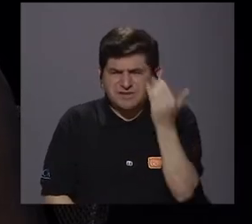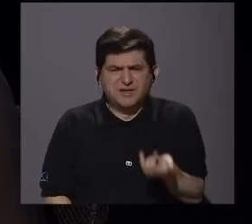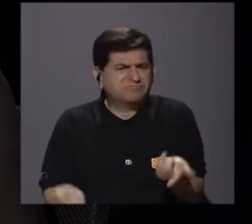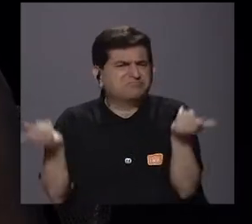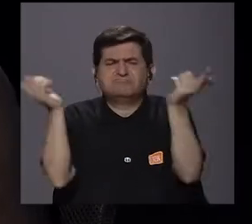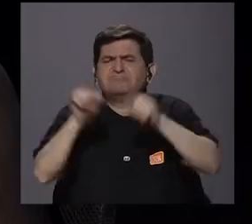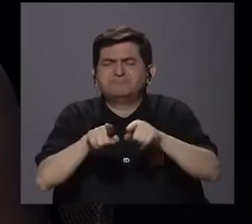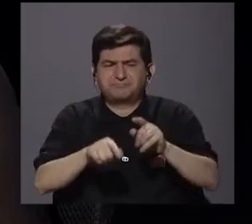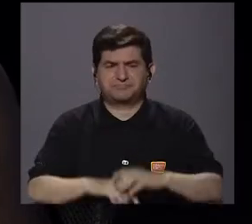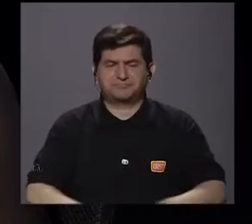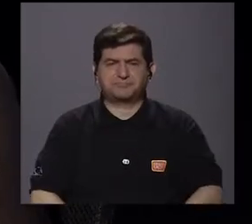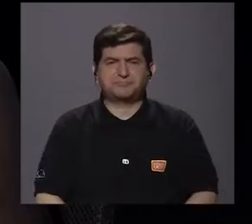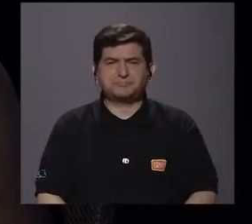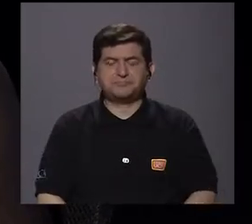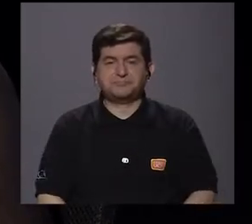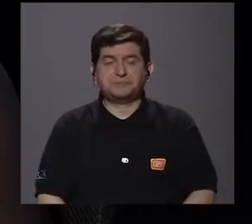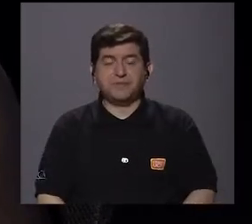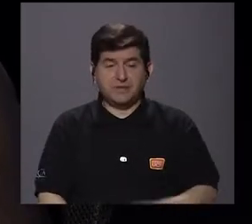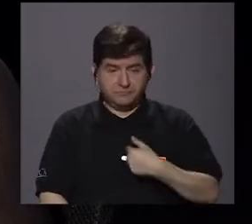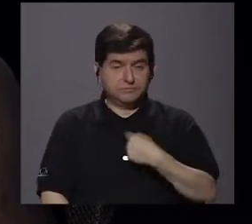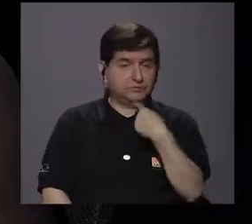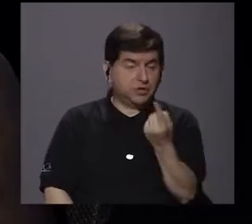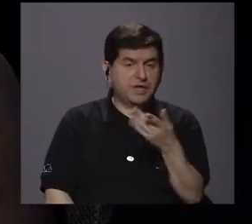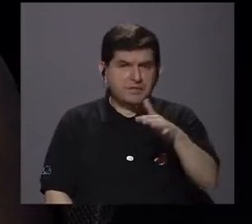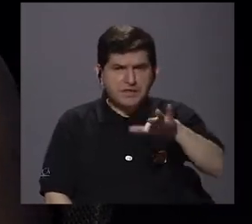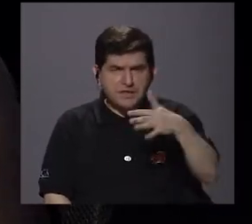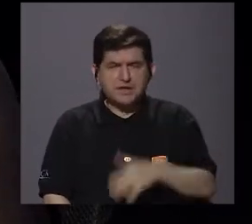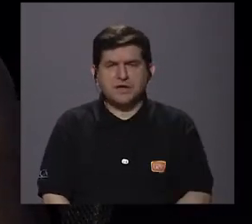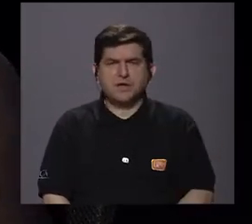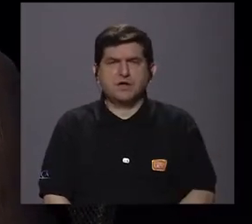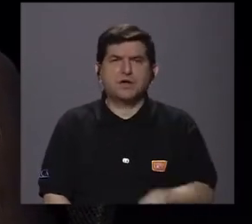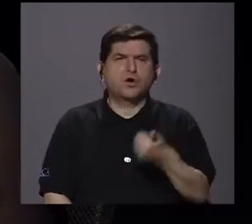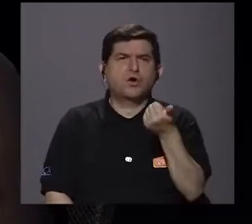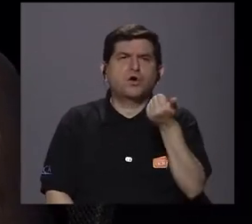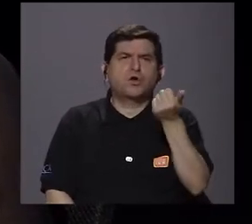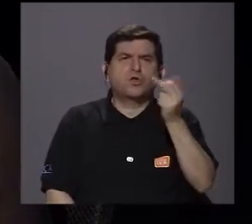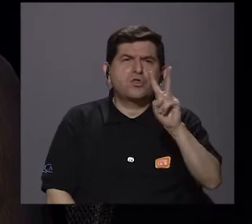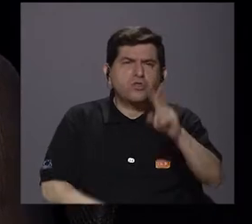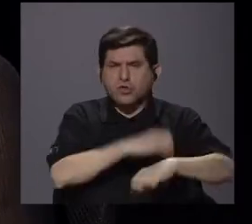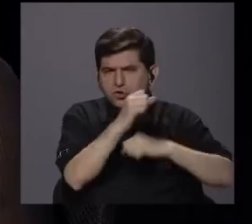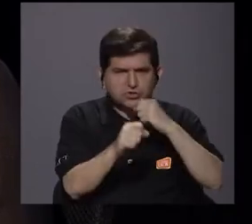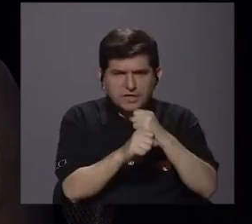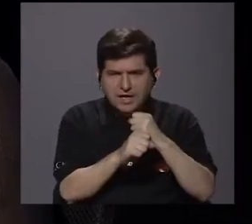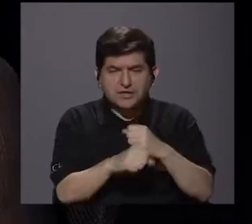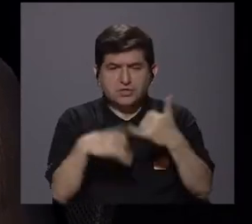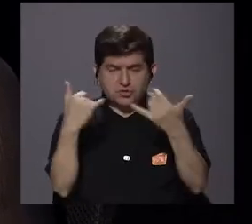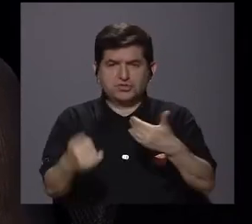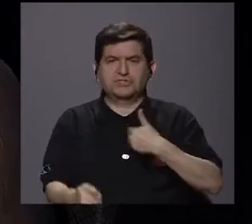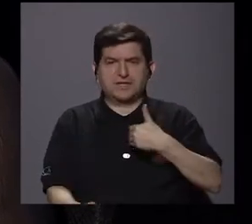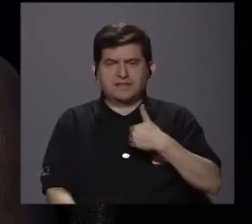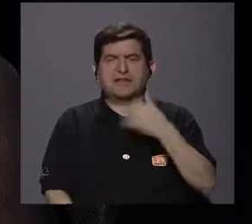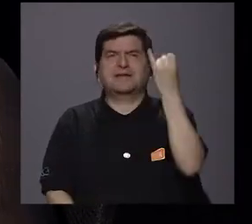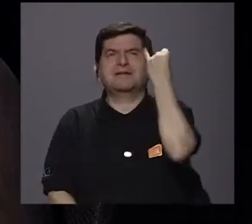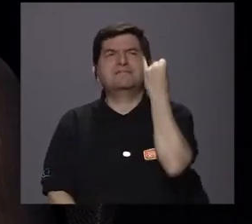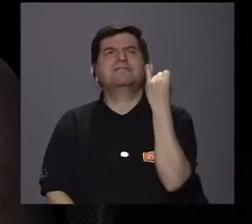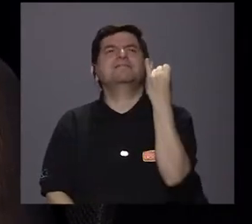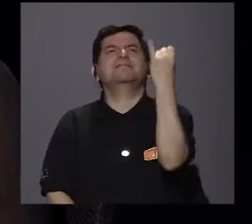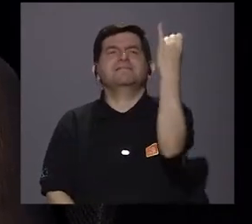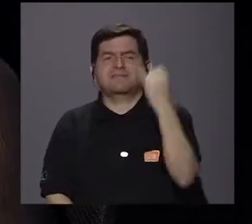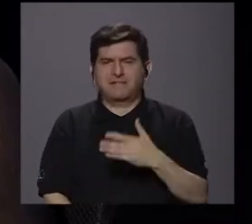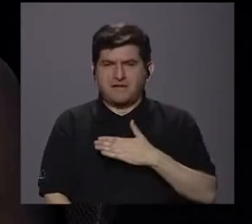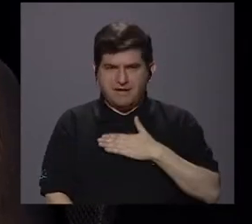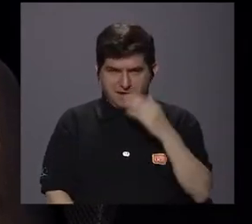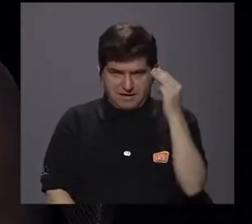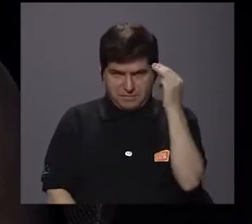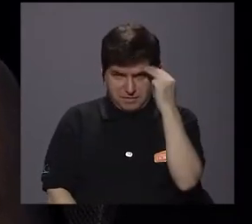pasaba. Puedo decirle que más o menos a los 12 años ya yo tenía una noción en